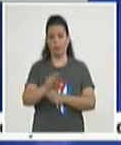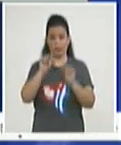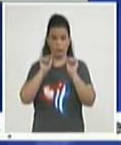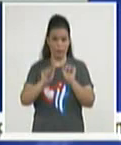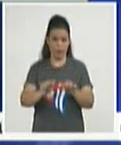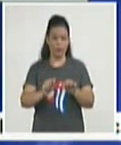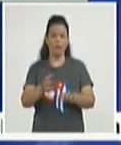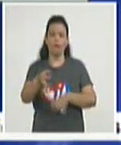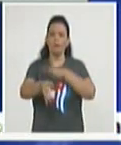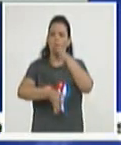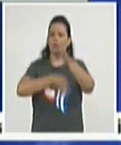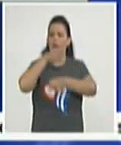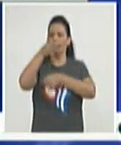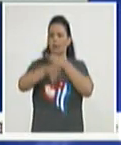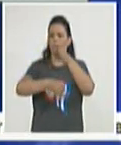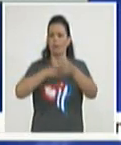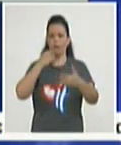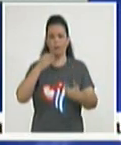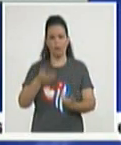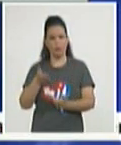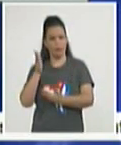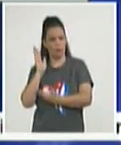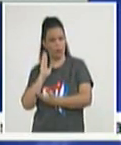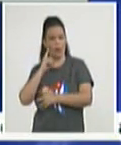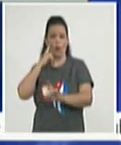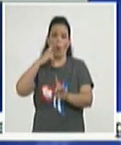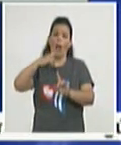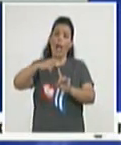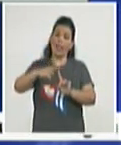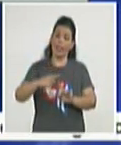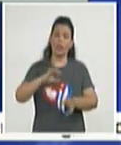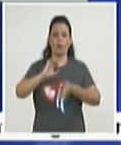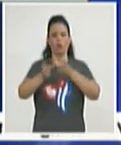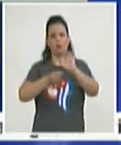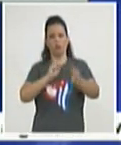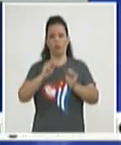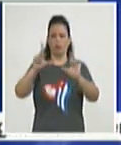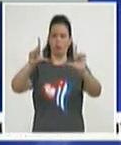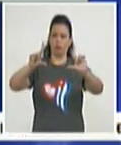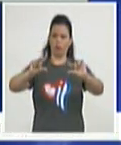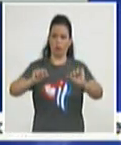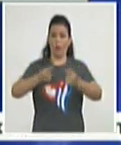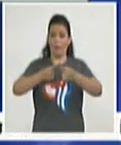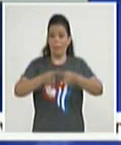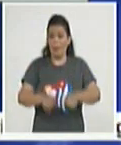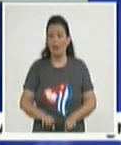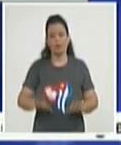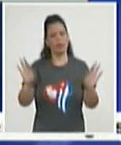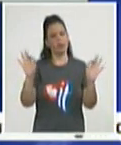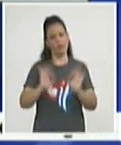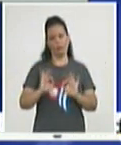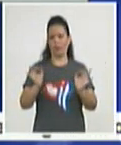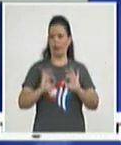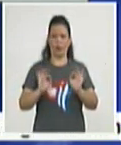sí quiere descender, pero todavía en el batallón, como digo yo,